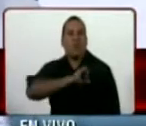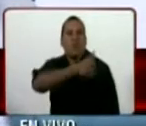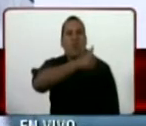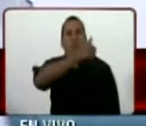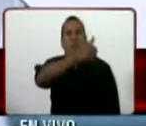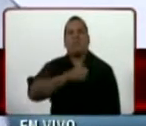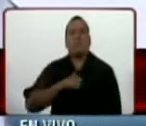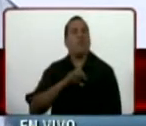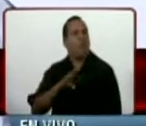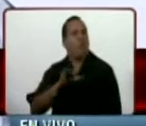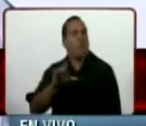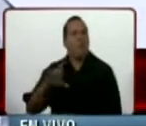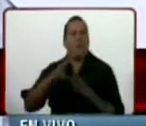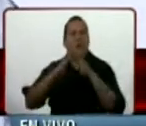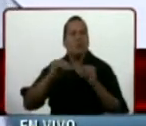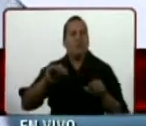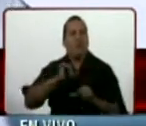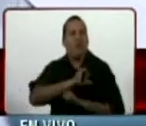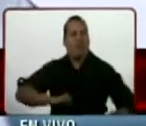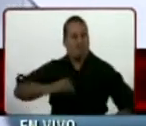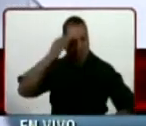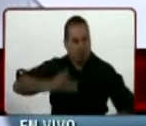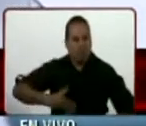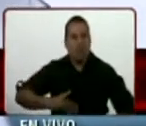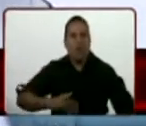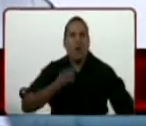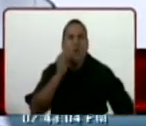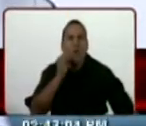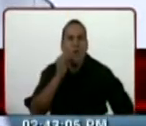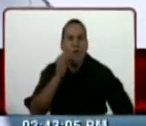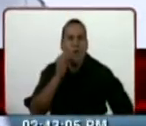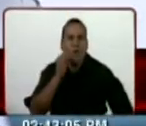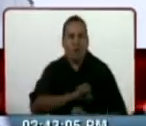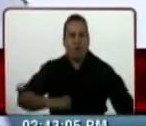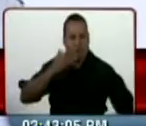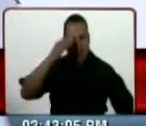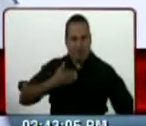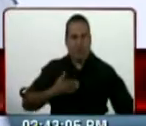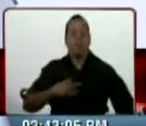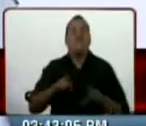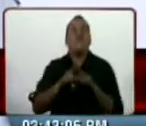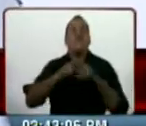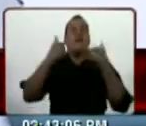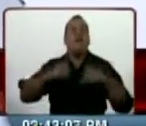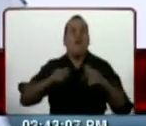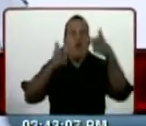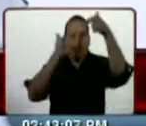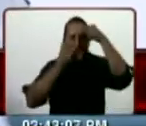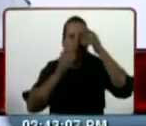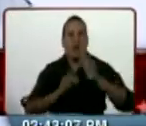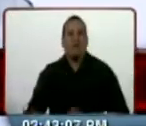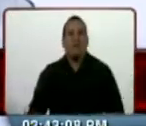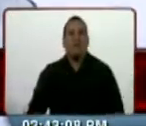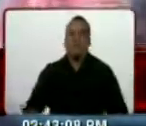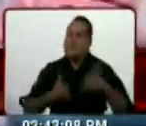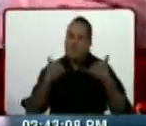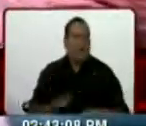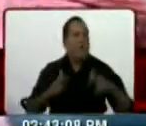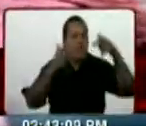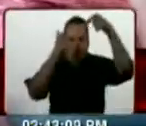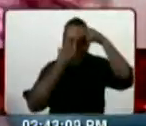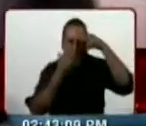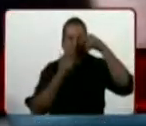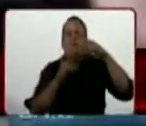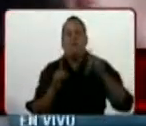Barriento, a toda la Fuerza Armada, a nuestros muchachos que están, son los hijos de Chávez, hijos de Chávez, son